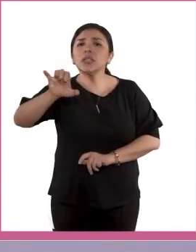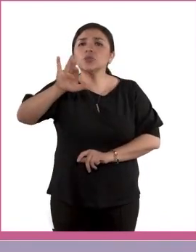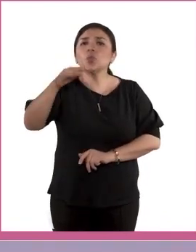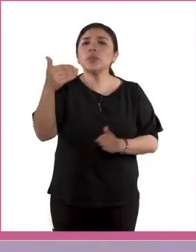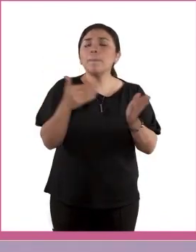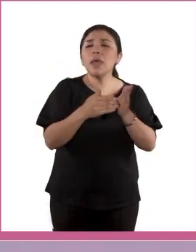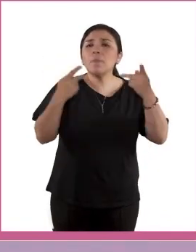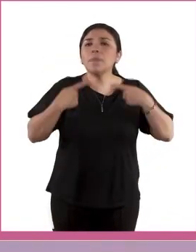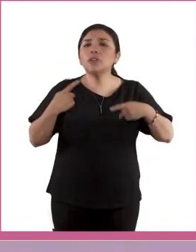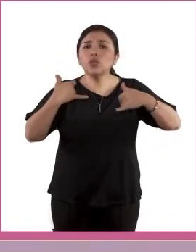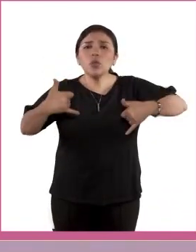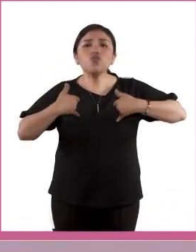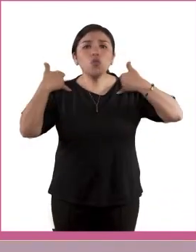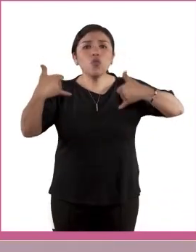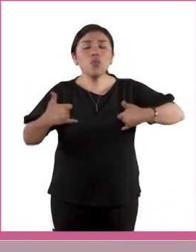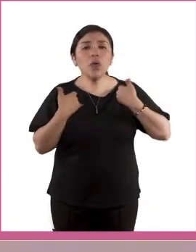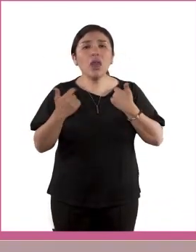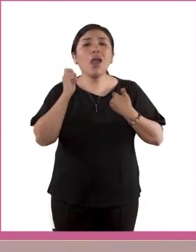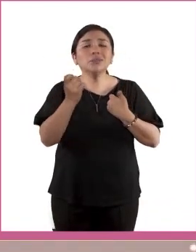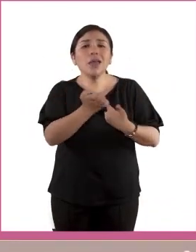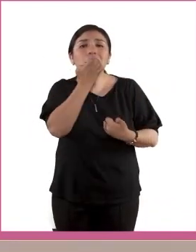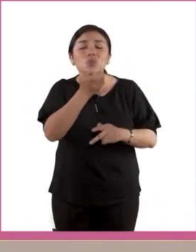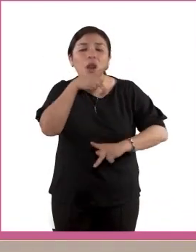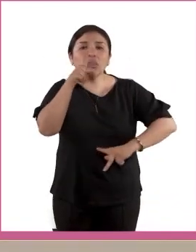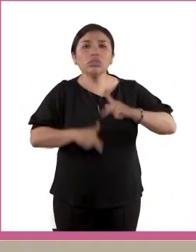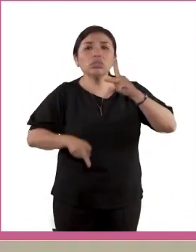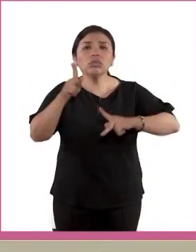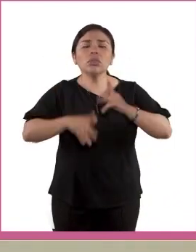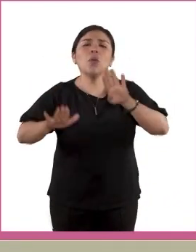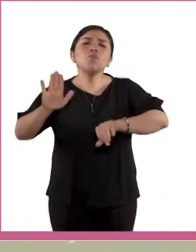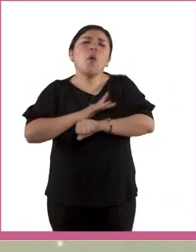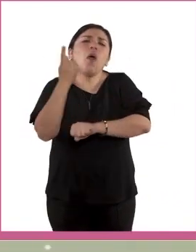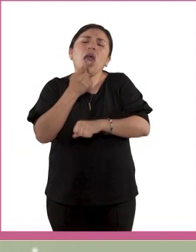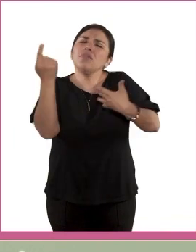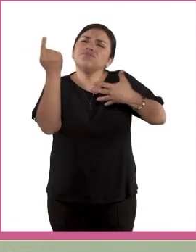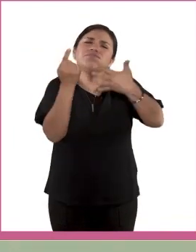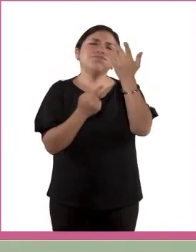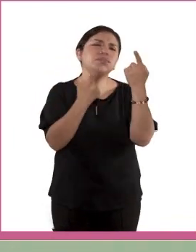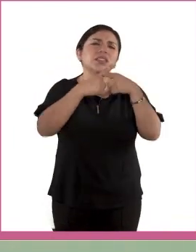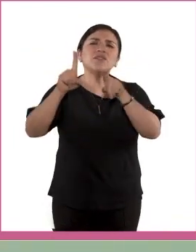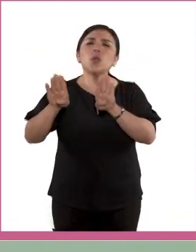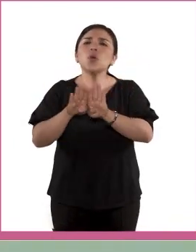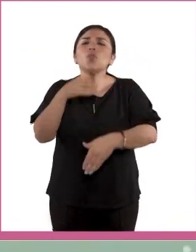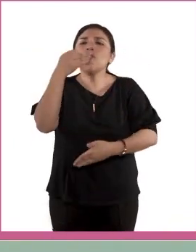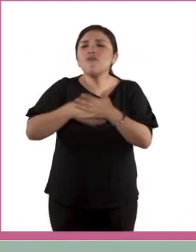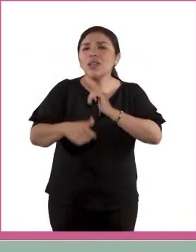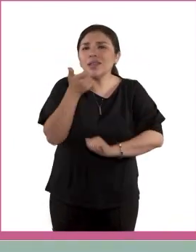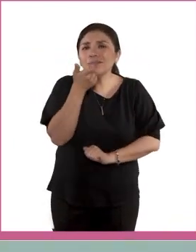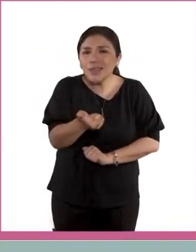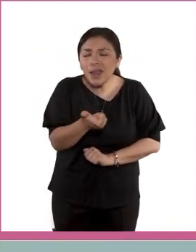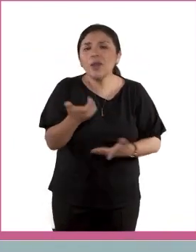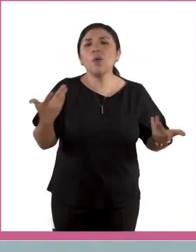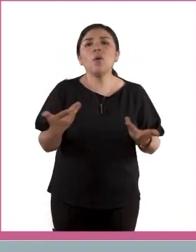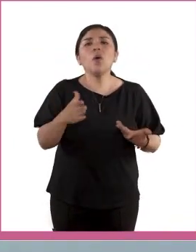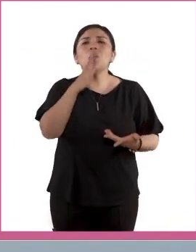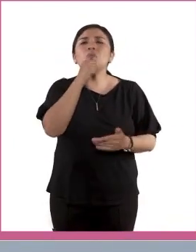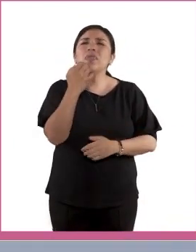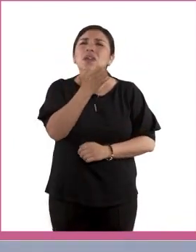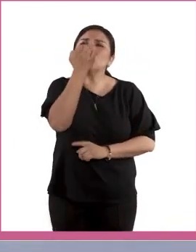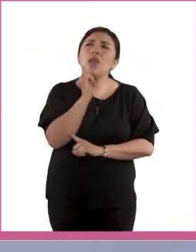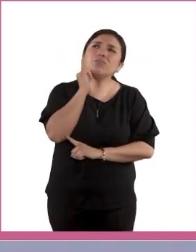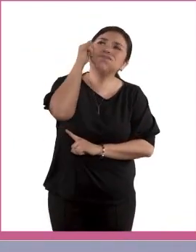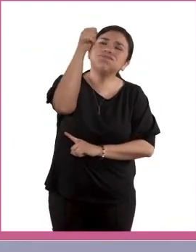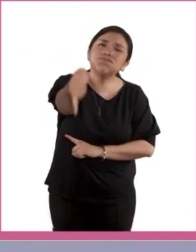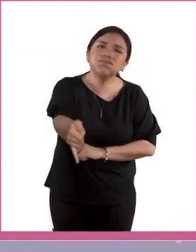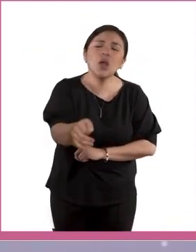decir, 750,000 estudiantes, deja de ir a la escuela por diferentes motivos como la falta de